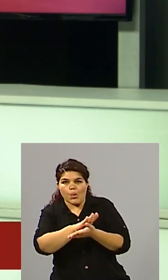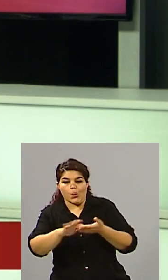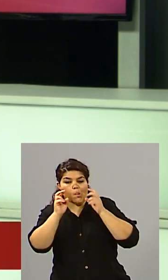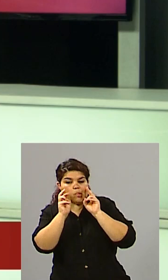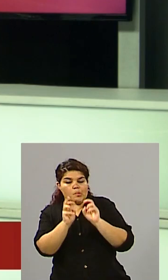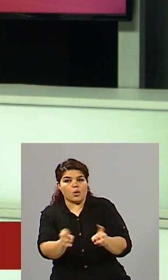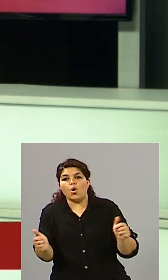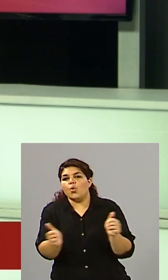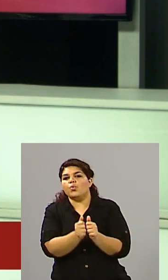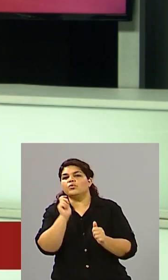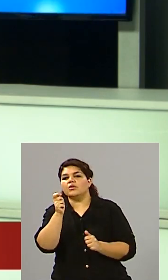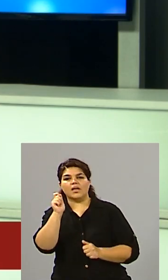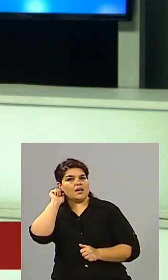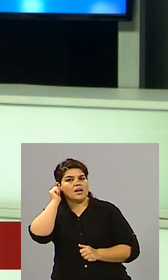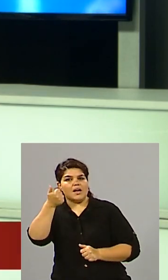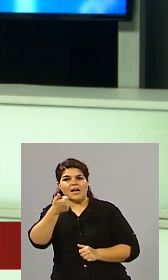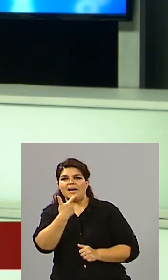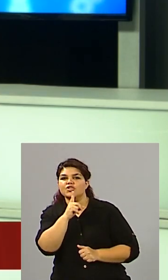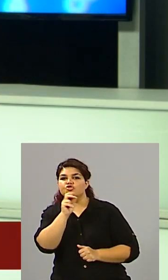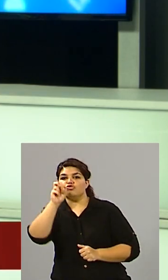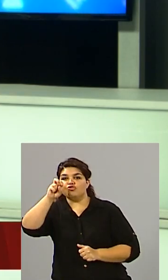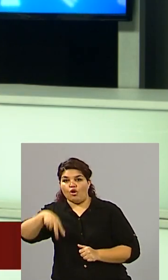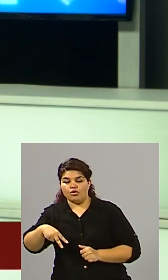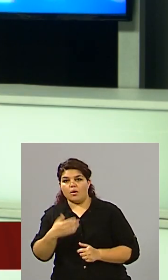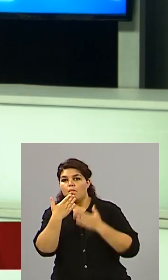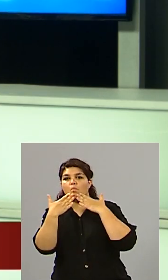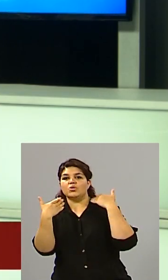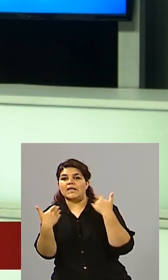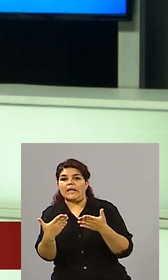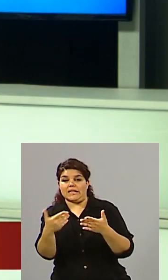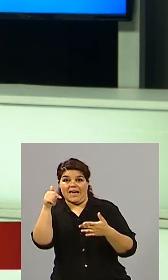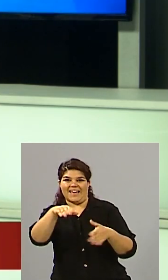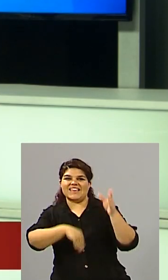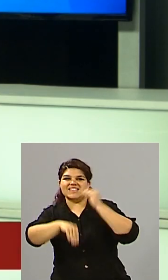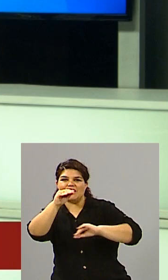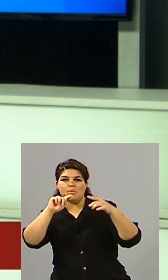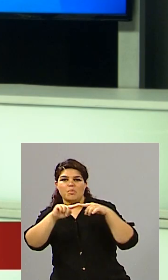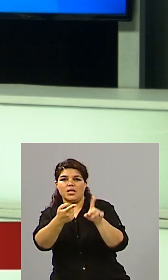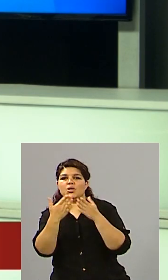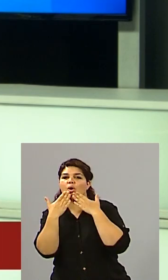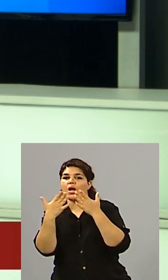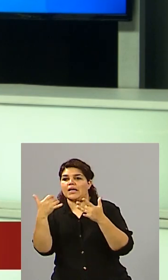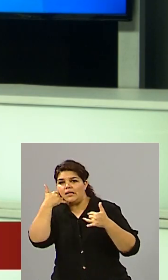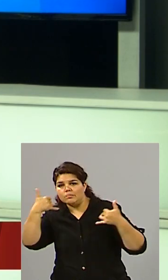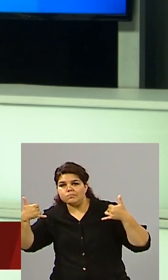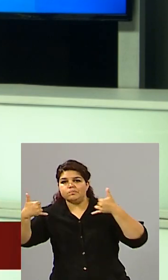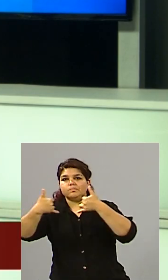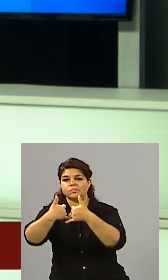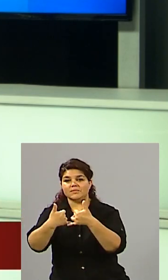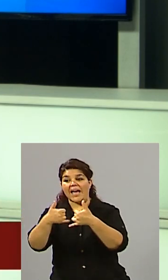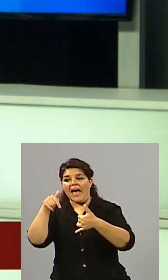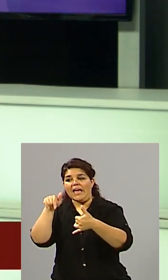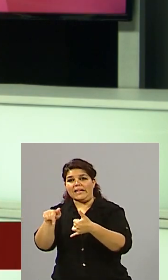con Gastón Muti. Estamos en Chat Político y le agradecemos a Gastón que nos atienda porque entendemos que es quien nos